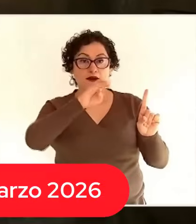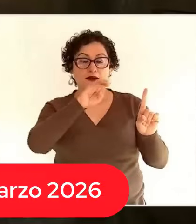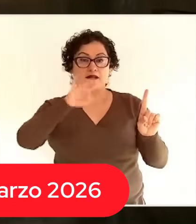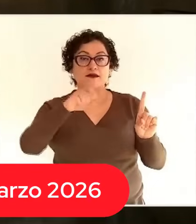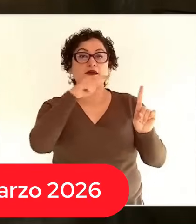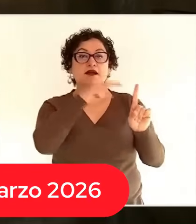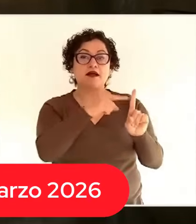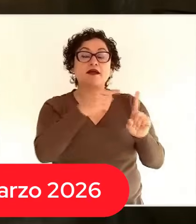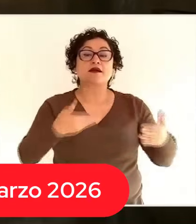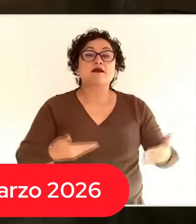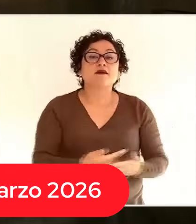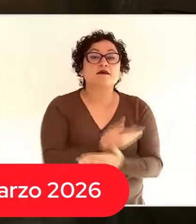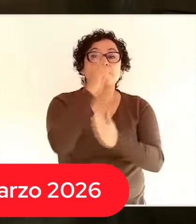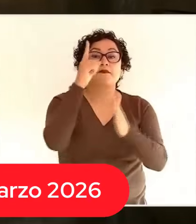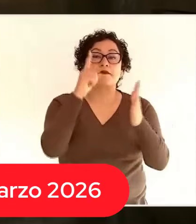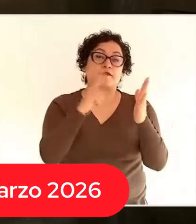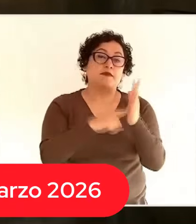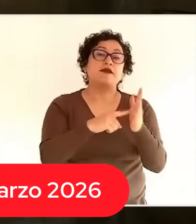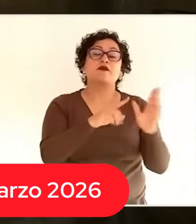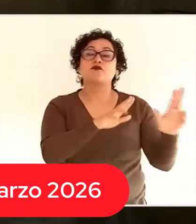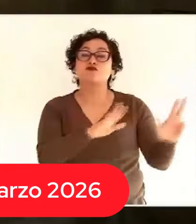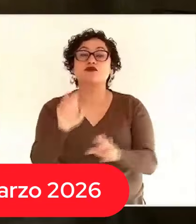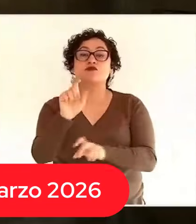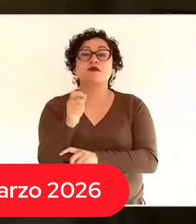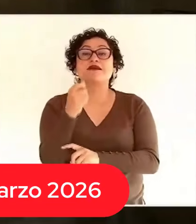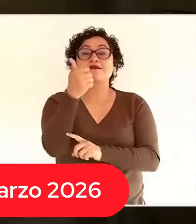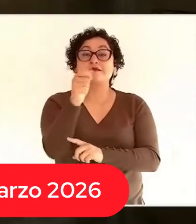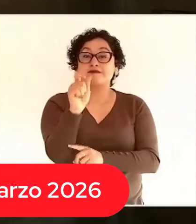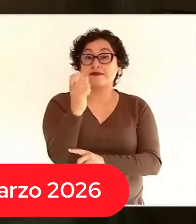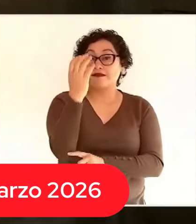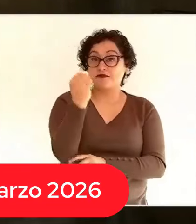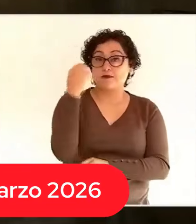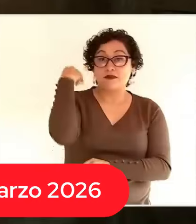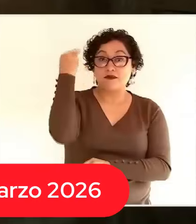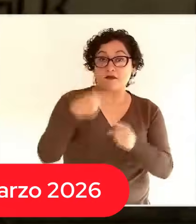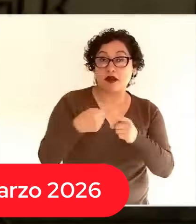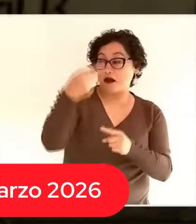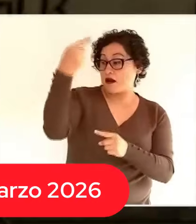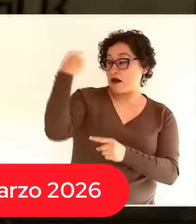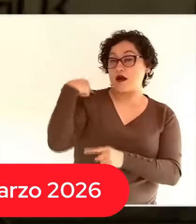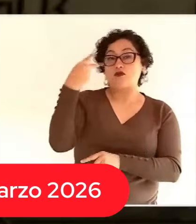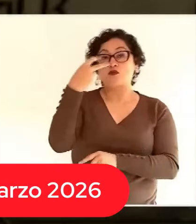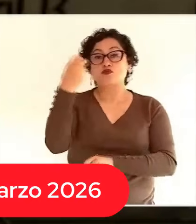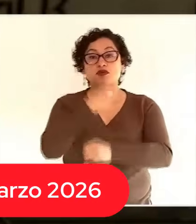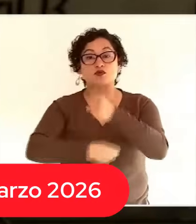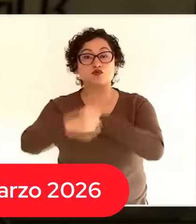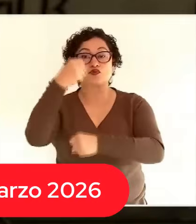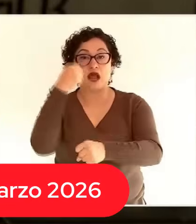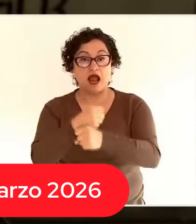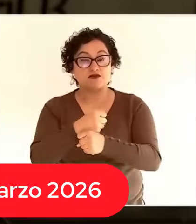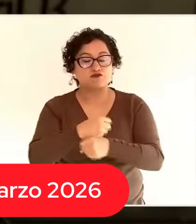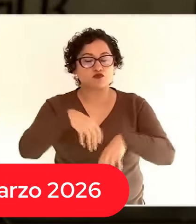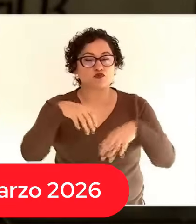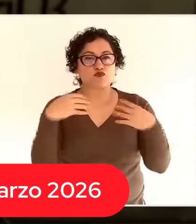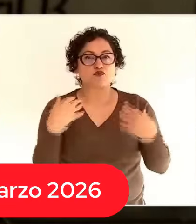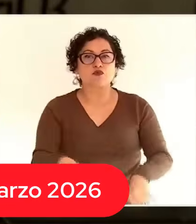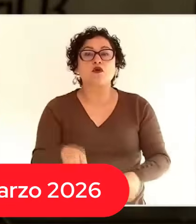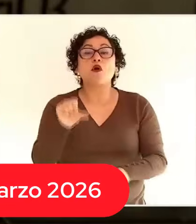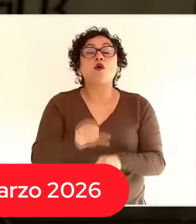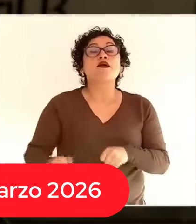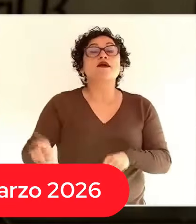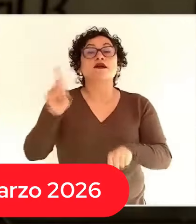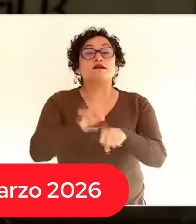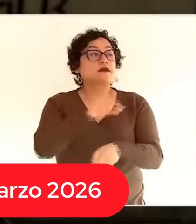de 1826, hace ya 200 años. Hoy también nos encontramos en un